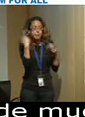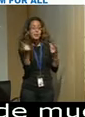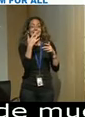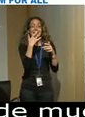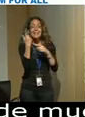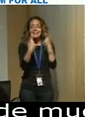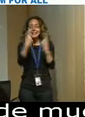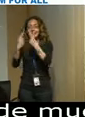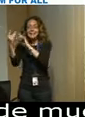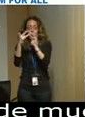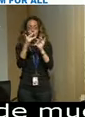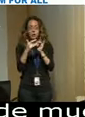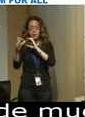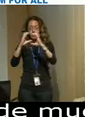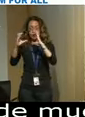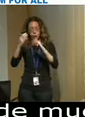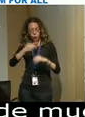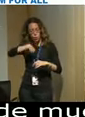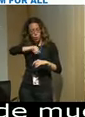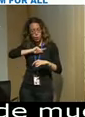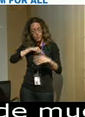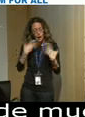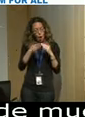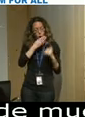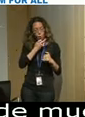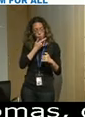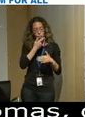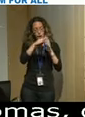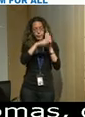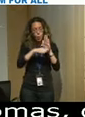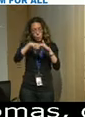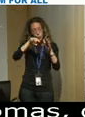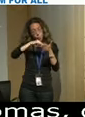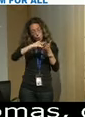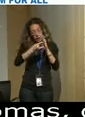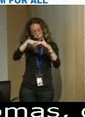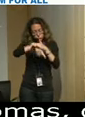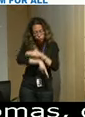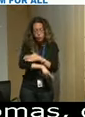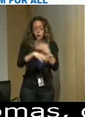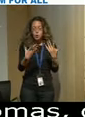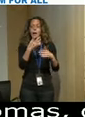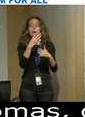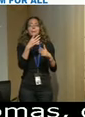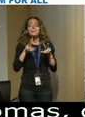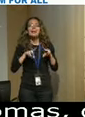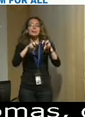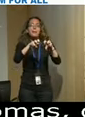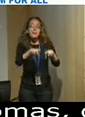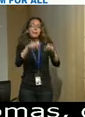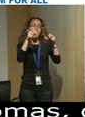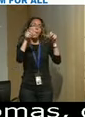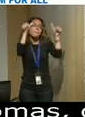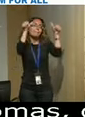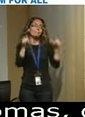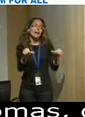con nosotros o conocer en más profundidad el proyecto. El segundo sería un poco el marco general. Como comentaba Yolanda, a ver,